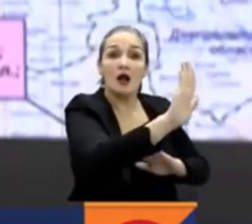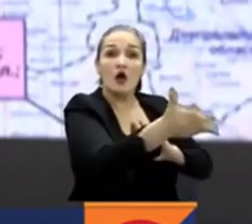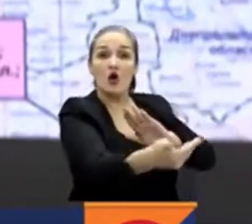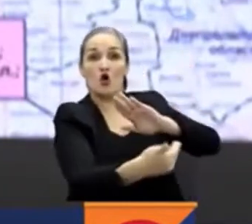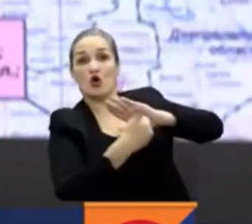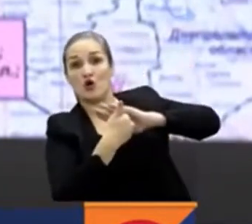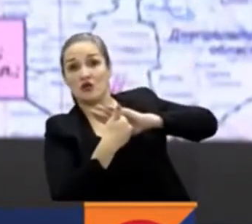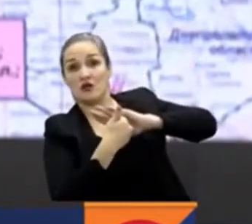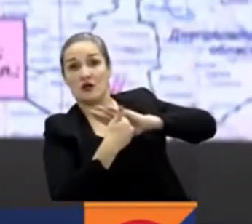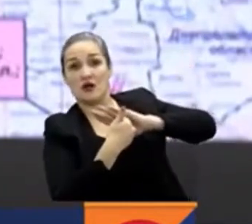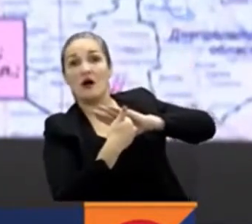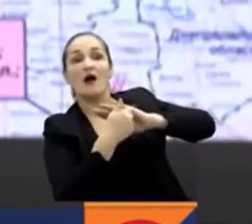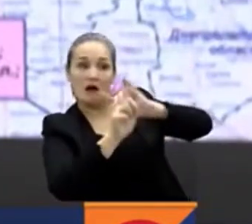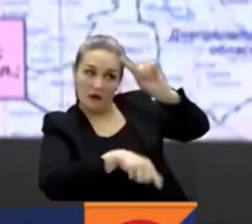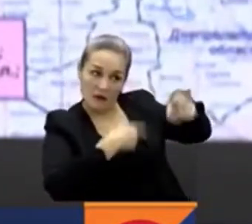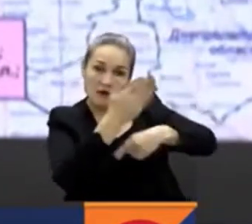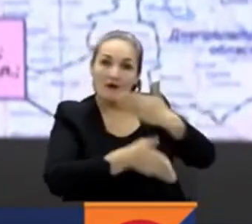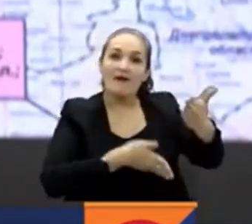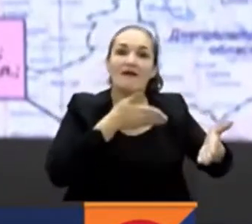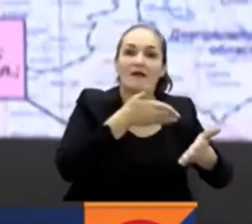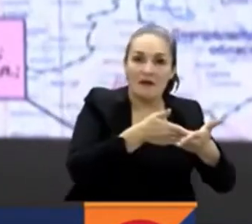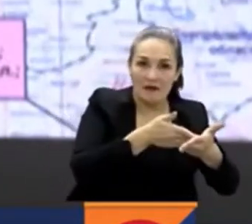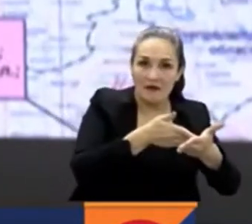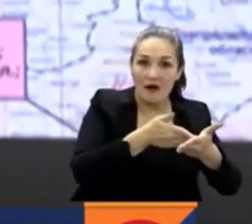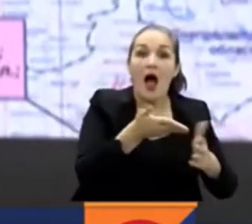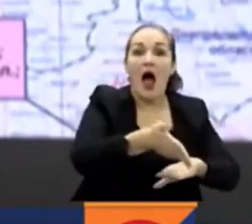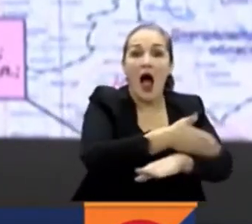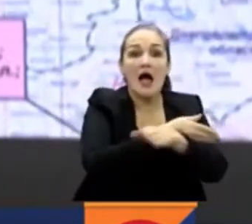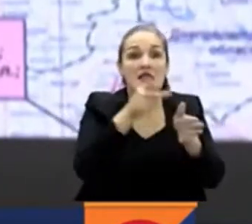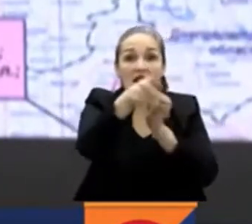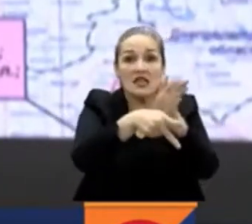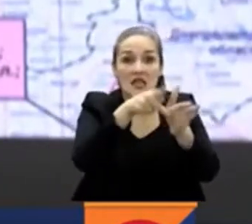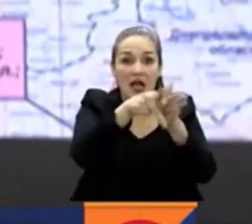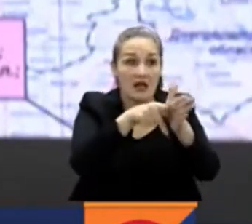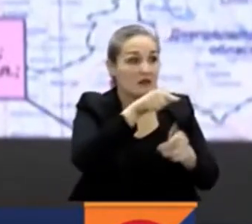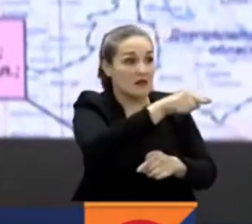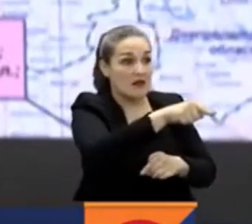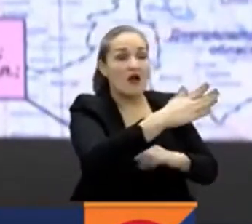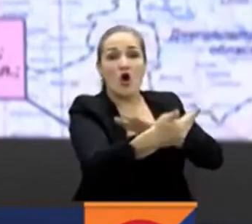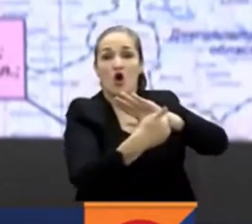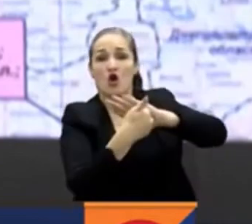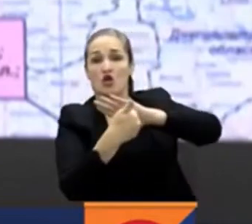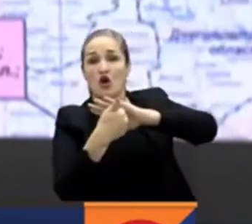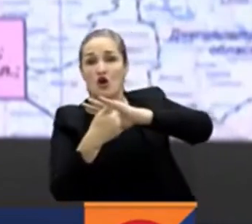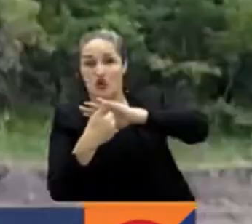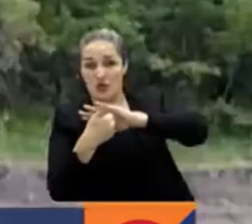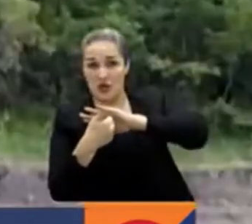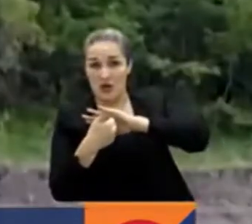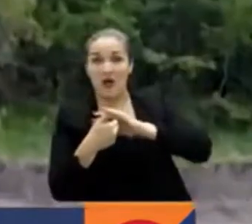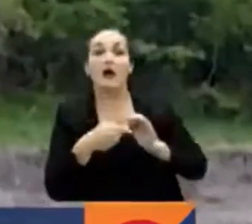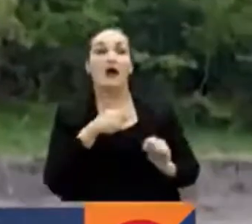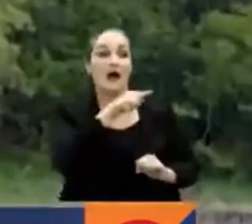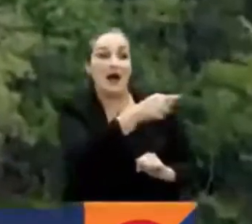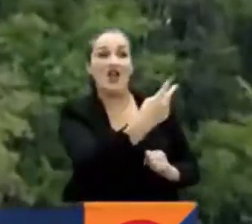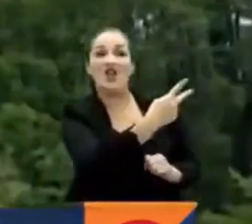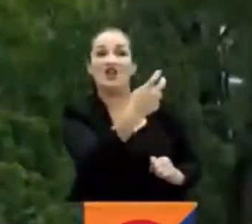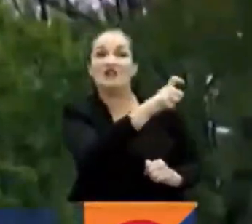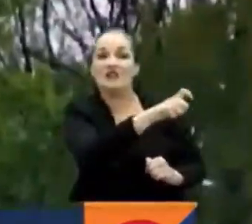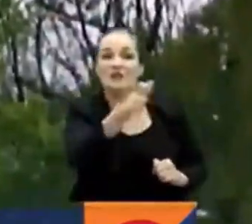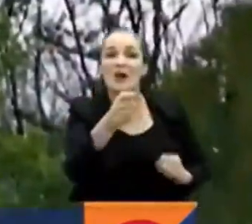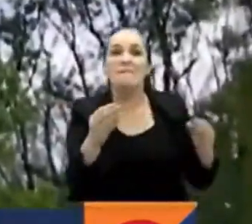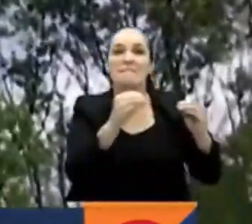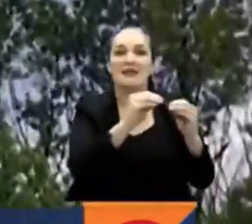misil Iskander en un tren militar de la región de Dnipropetrovsk. Más de 200 militares de reserva de las Fuerzas Armadas de Ucrania y 10 unidades de